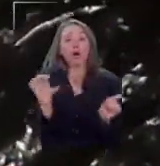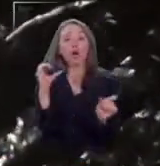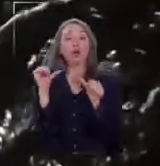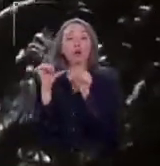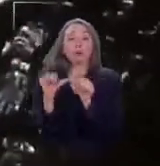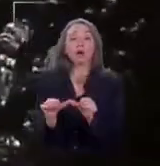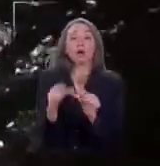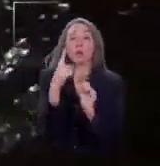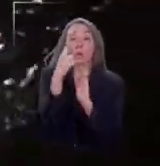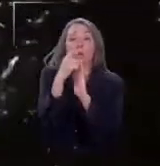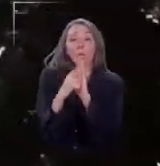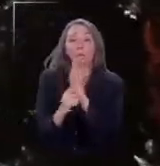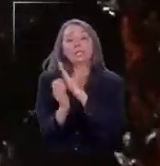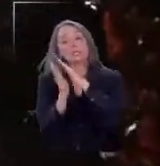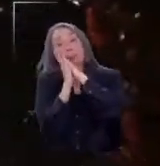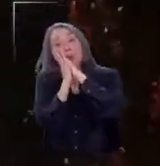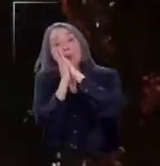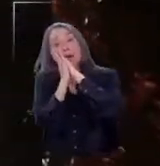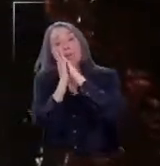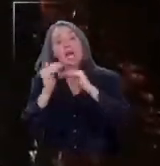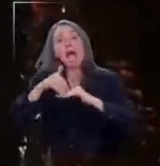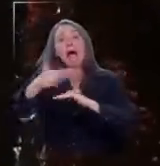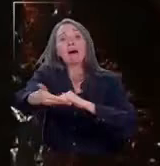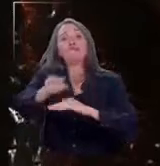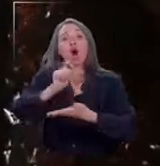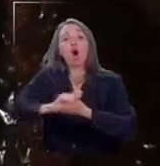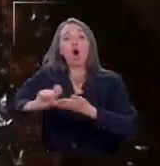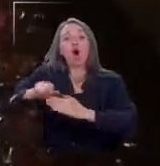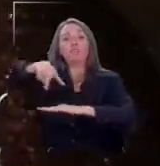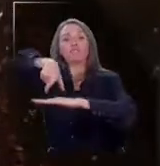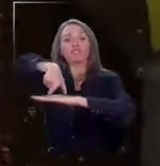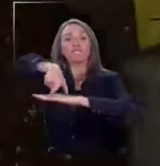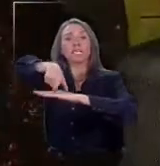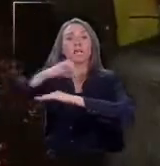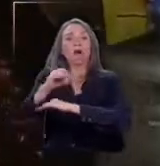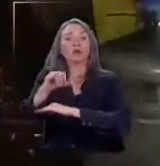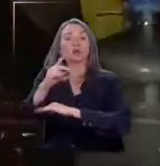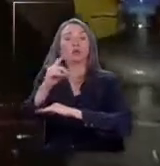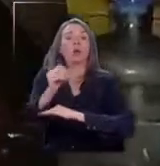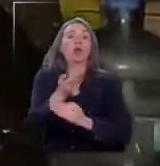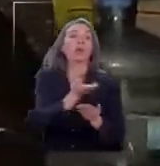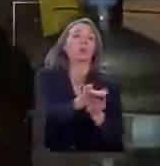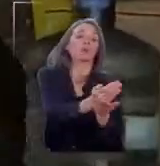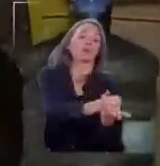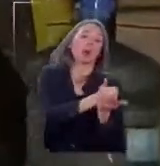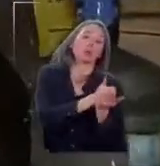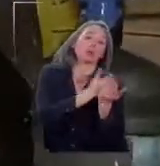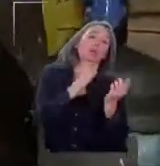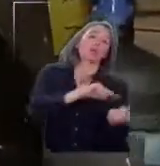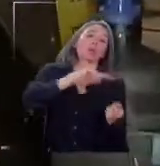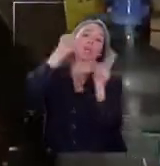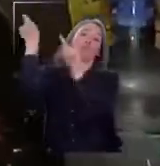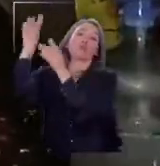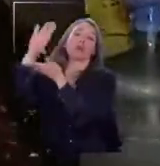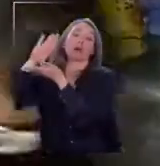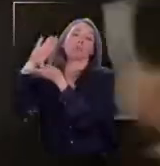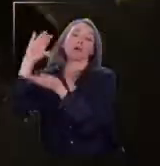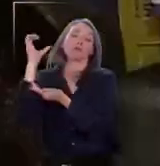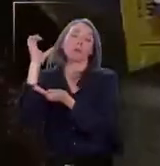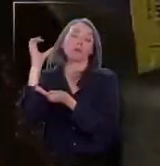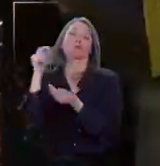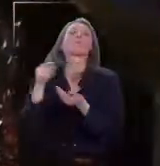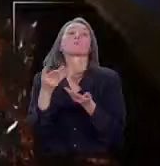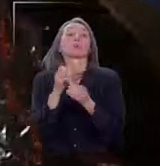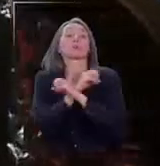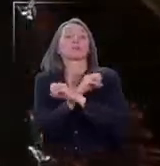llevan más de un mes durmiendo fuera de su consulado y que piden ayuda para volver a su país en medio de esta pandemia